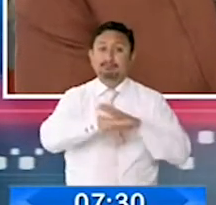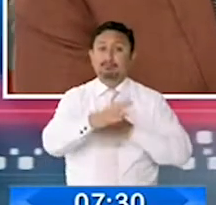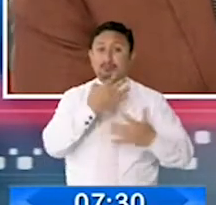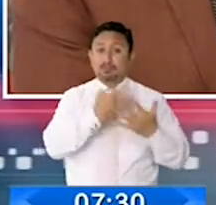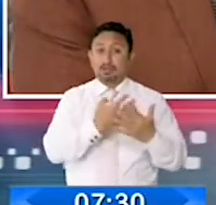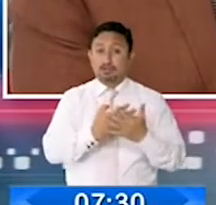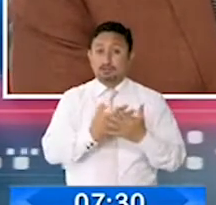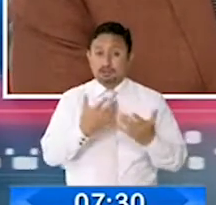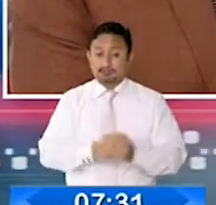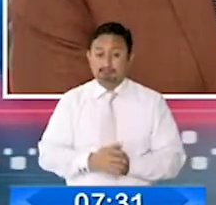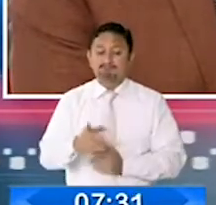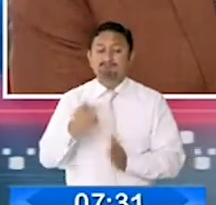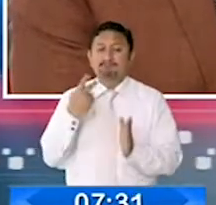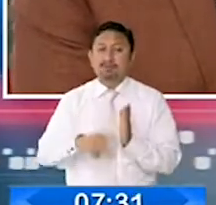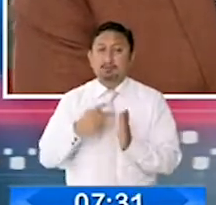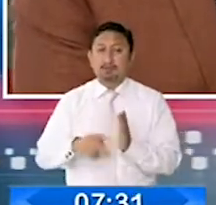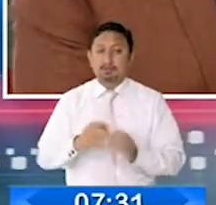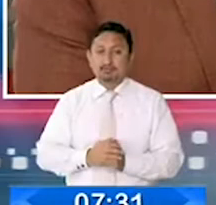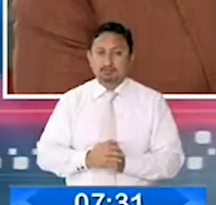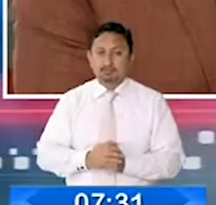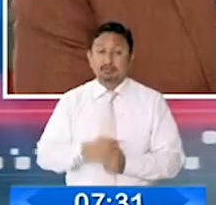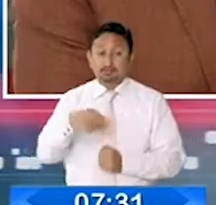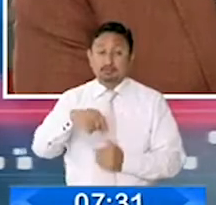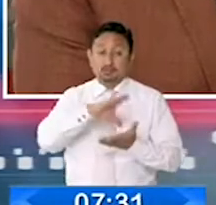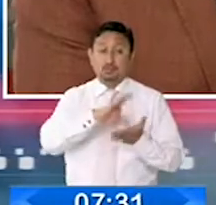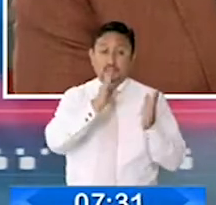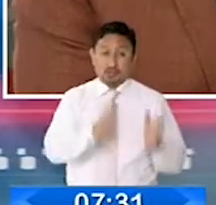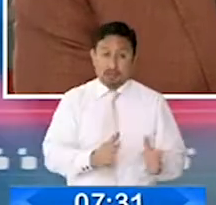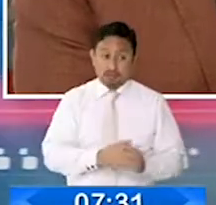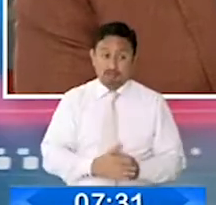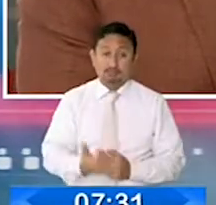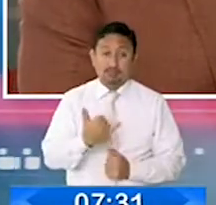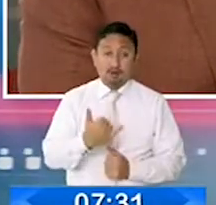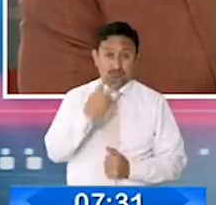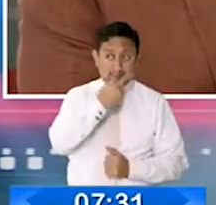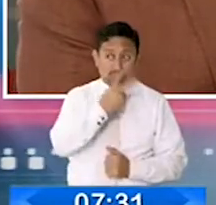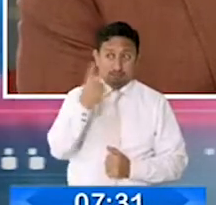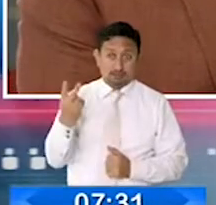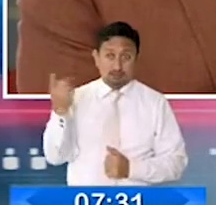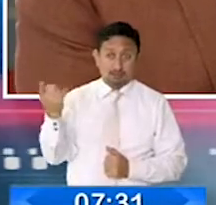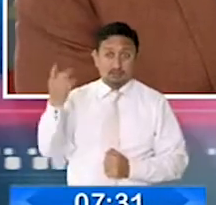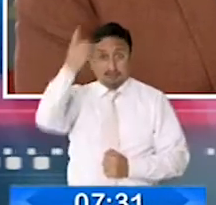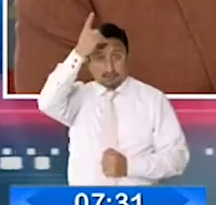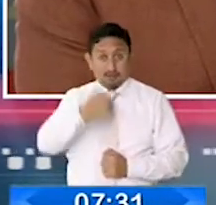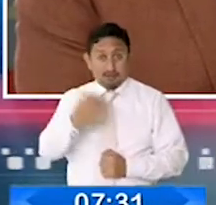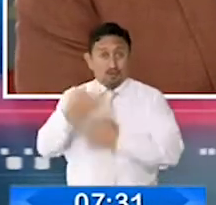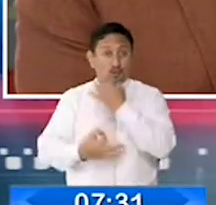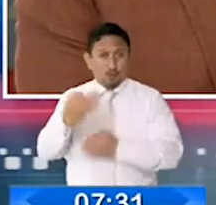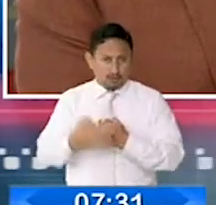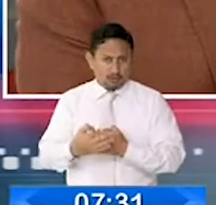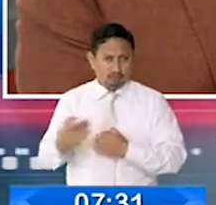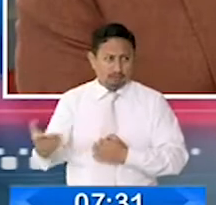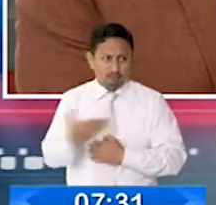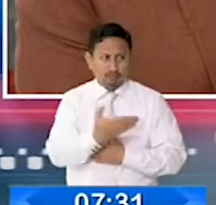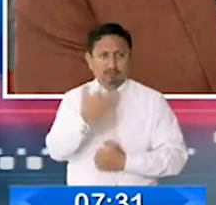cárceles del país. ¿Qué está sucediendo? Porque también la ciudadanía un poco mira justamente a las decisiones que realizan los jueces